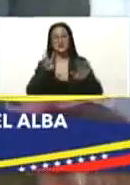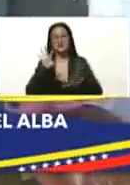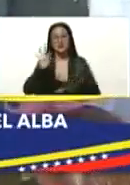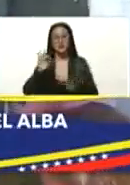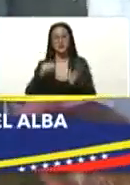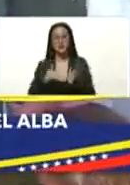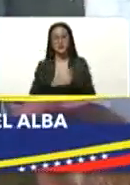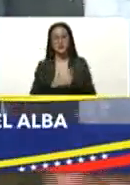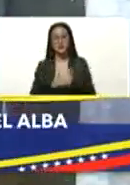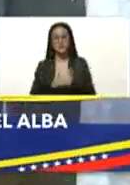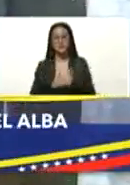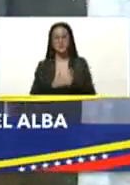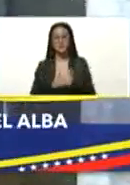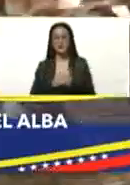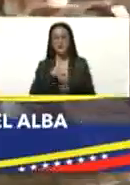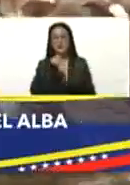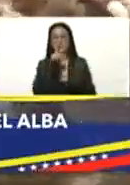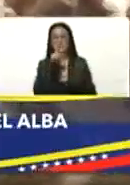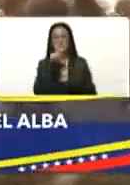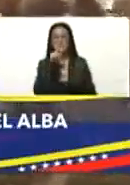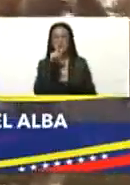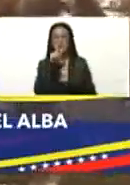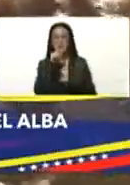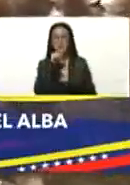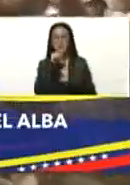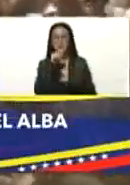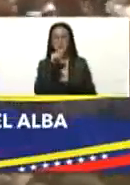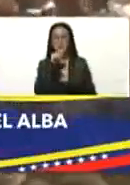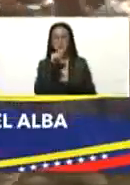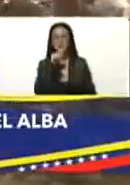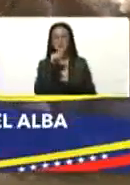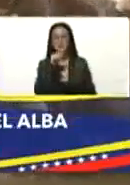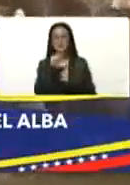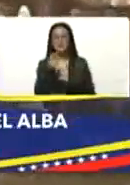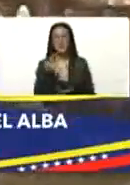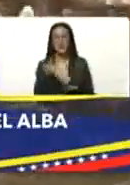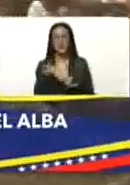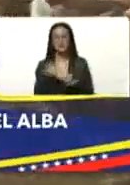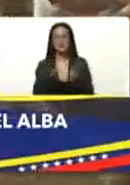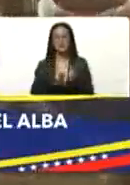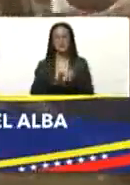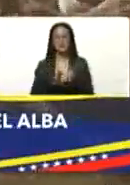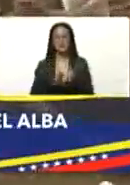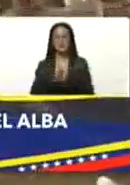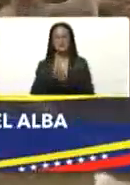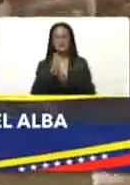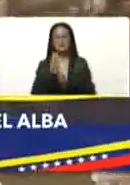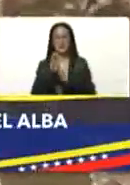51.750.000 unidades de pollo de engorde. Es decir, que vamos a crecer al cierre un